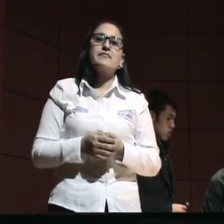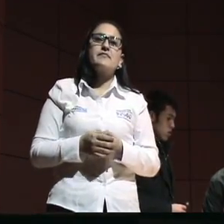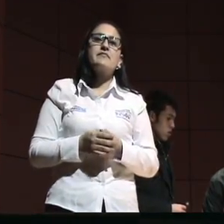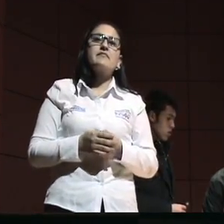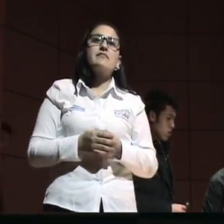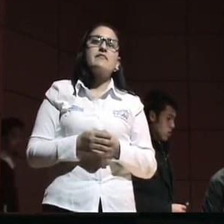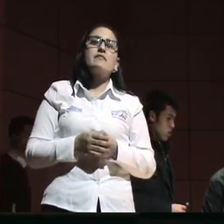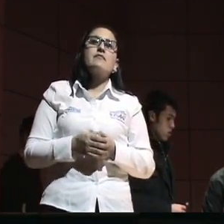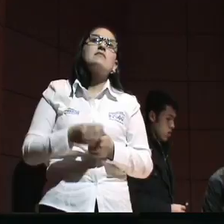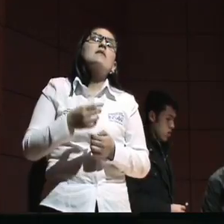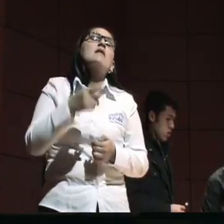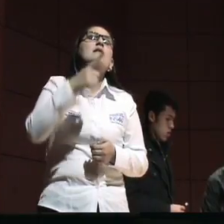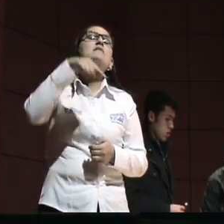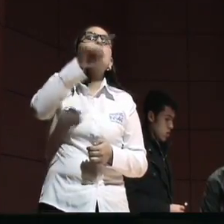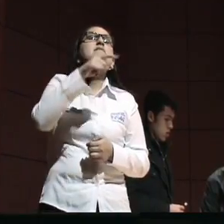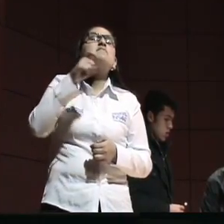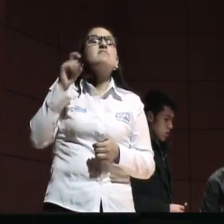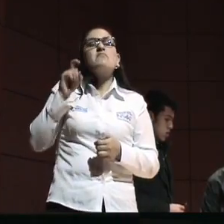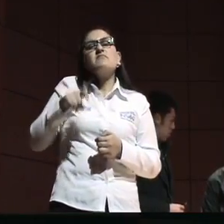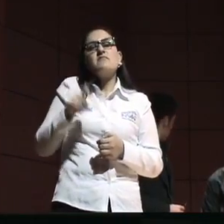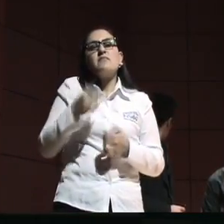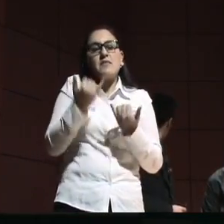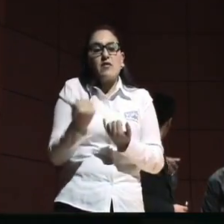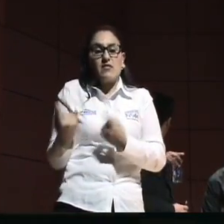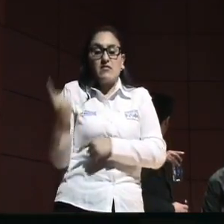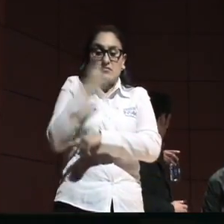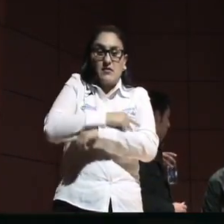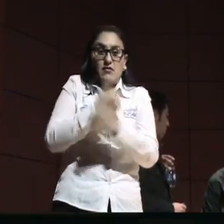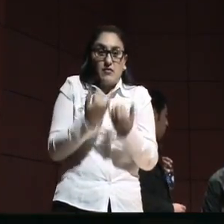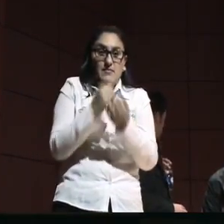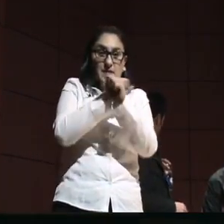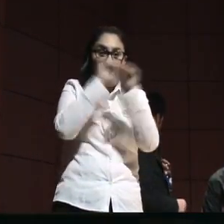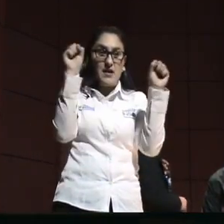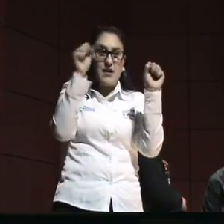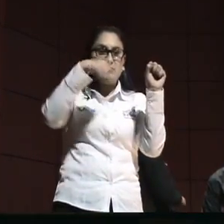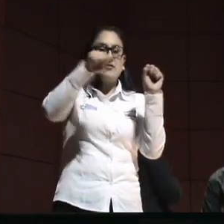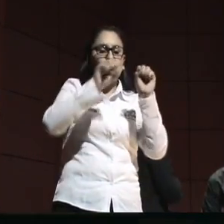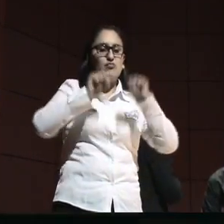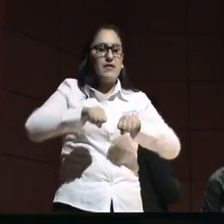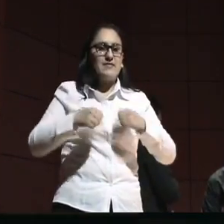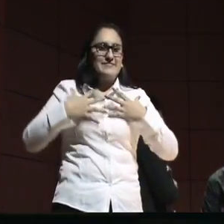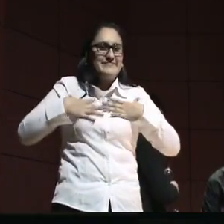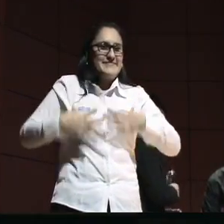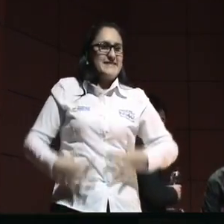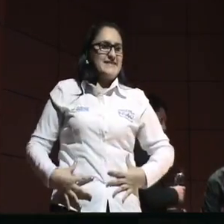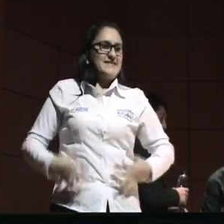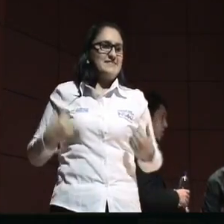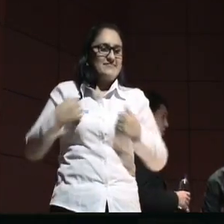¿Qué es necesario para que ustedes el día de hoy, esta mañana, se hayan podido vestir?